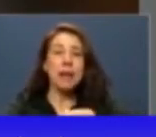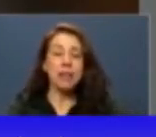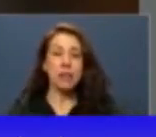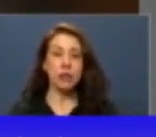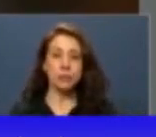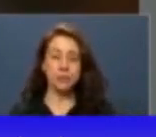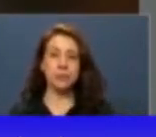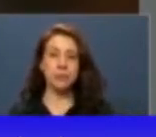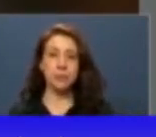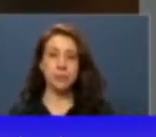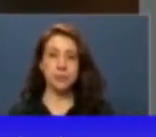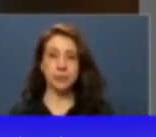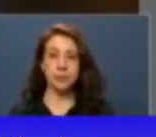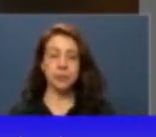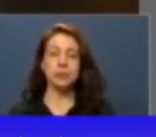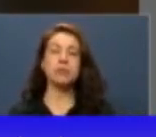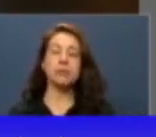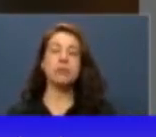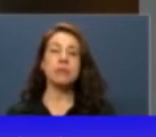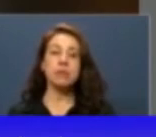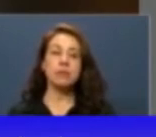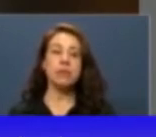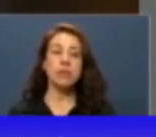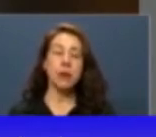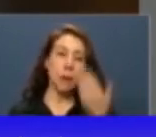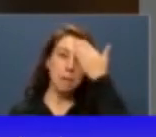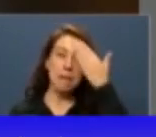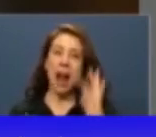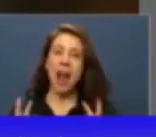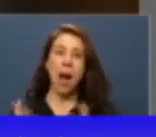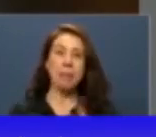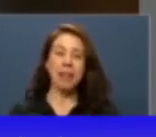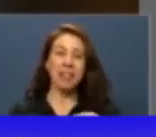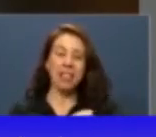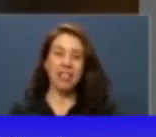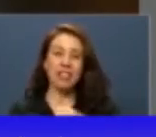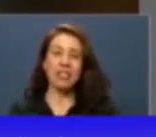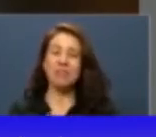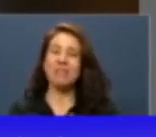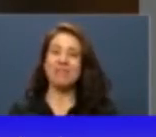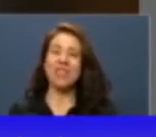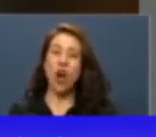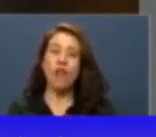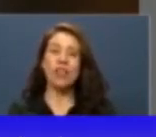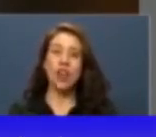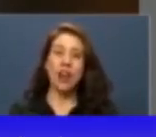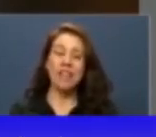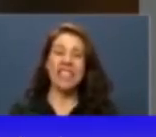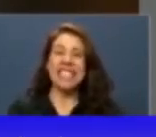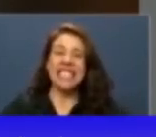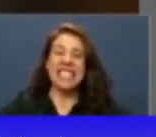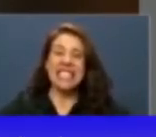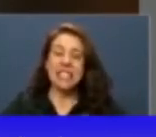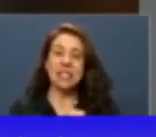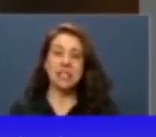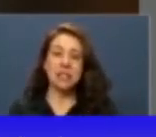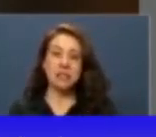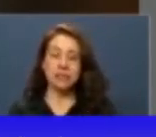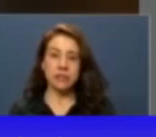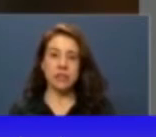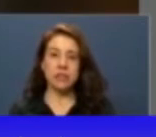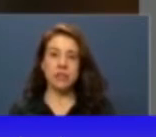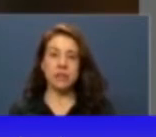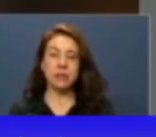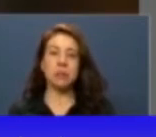esto presidente ha conllevado a un mal ambiente laboral conflictos de liderazgo 3 laboral teniendo